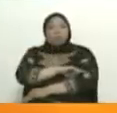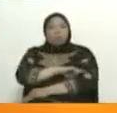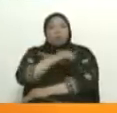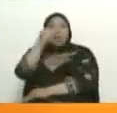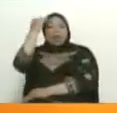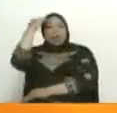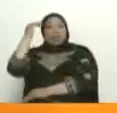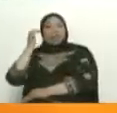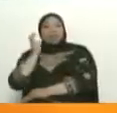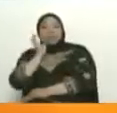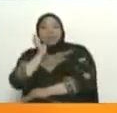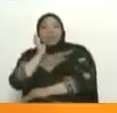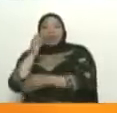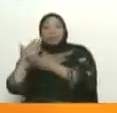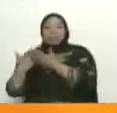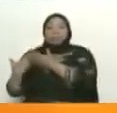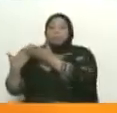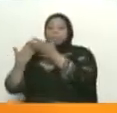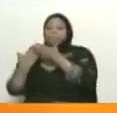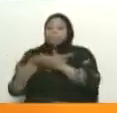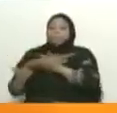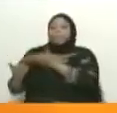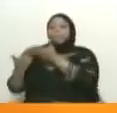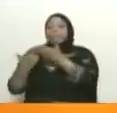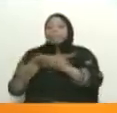venía de estudios